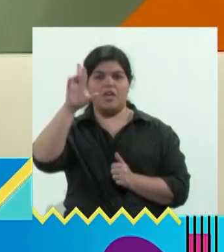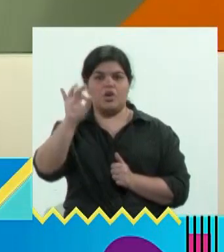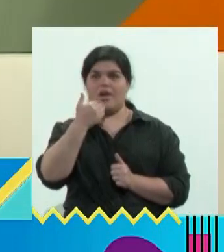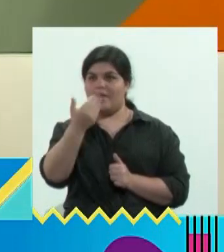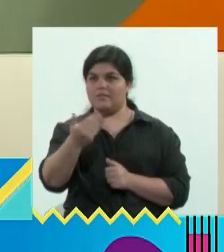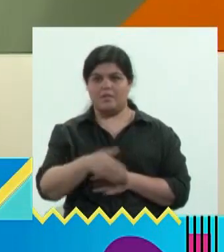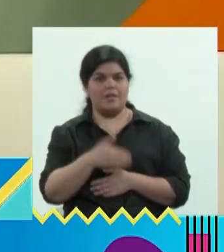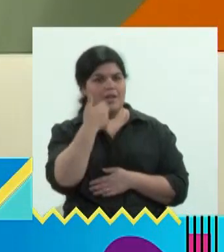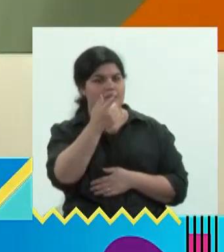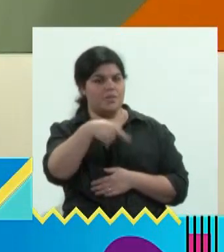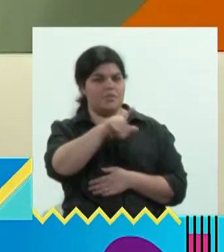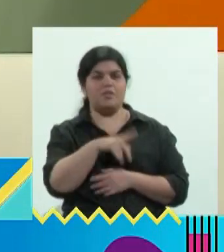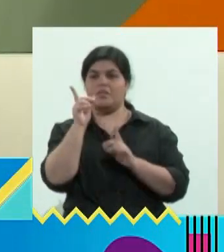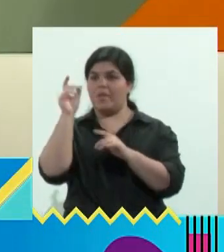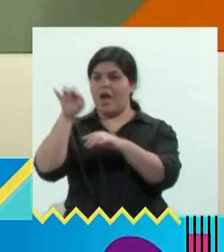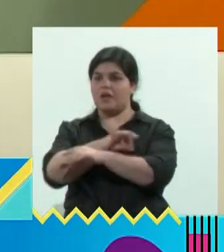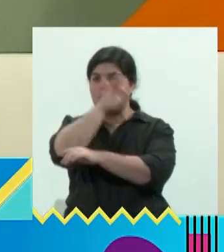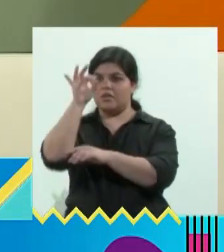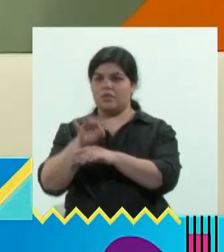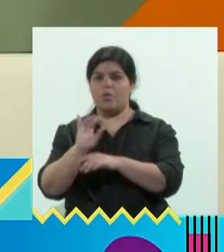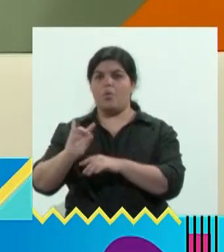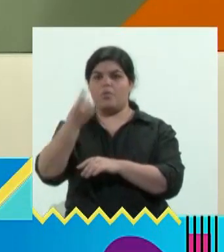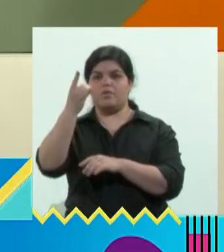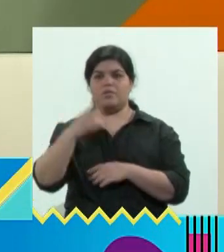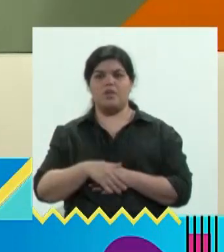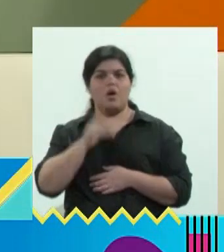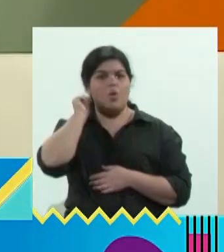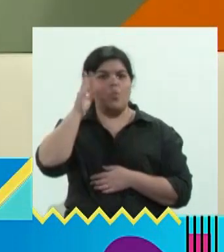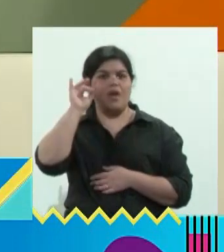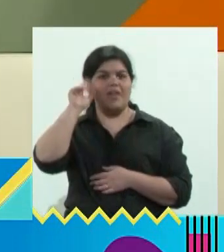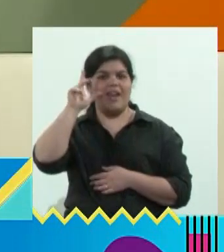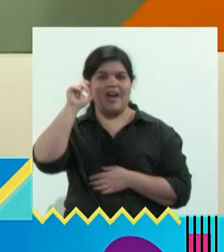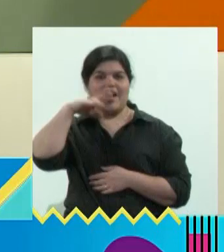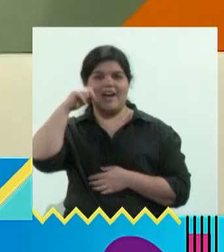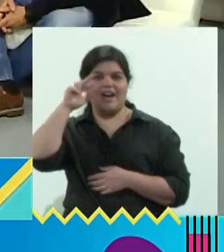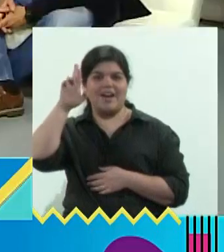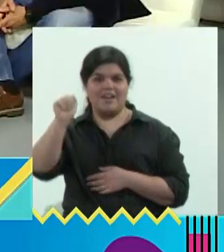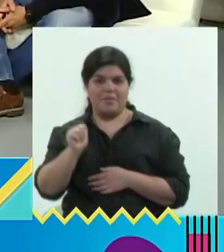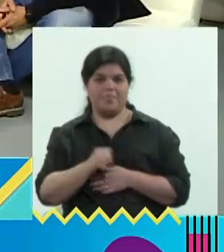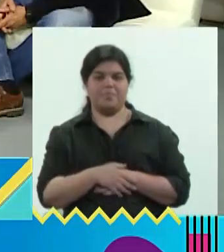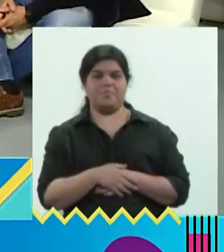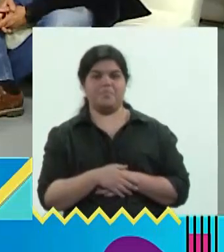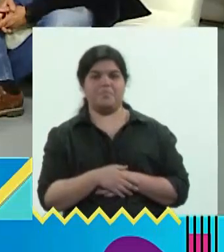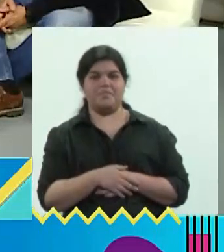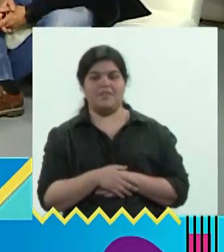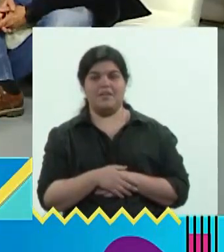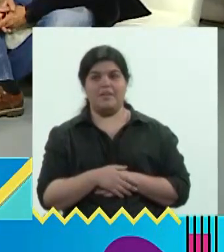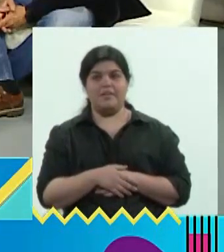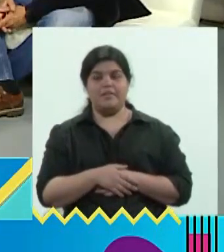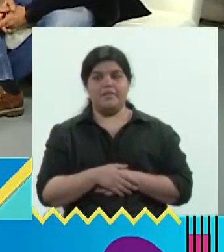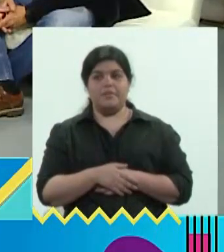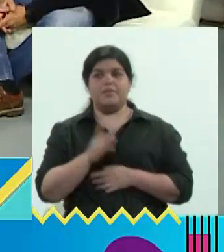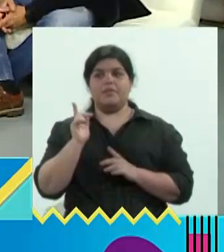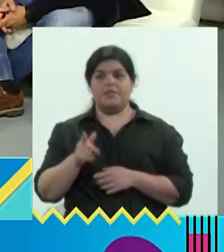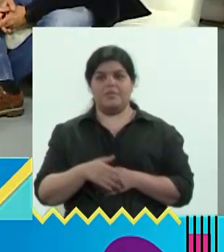Daniel. Gracias a También ustedes. Arquitecto y viene de la Universidad de Guadalajara. Muchas gracias, Daniel. Gracias. También está con nosotros